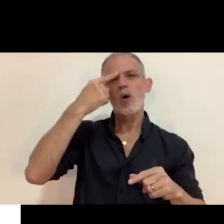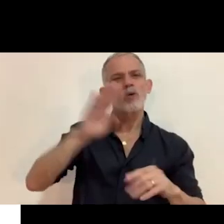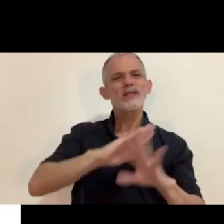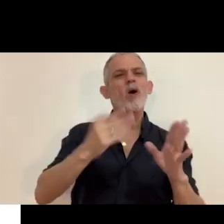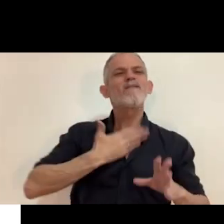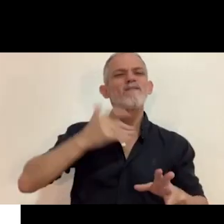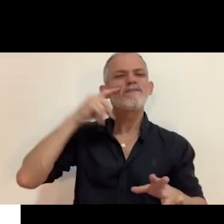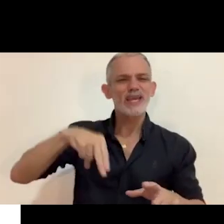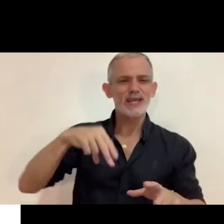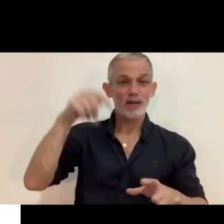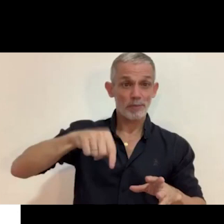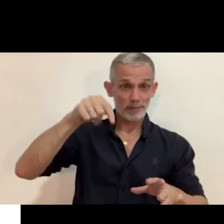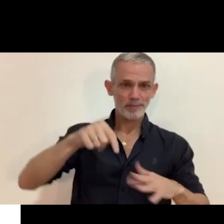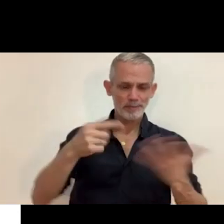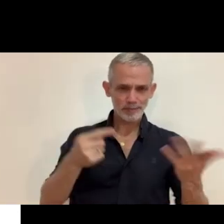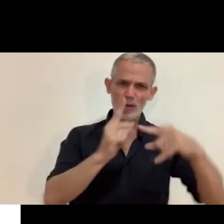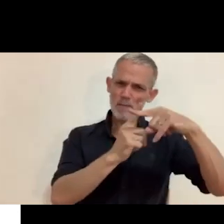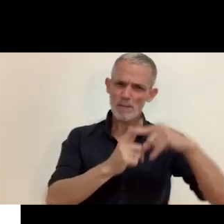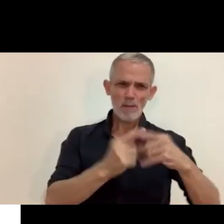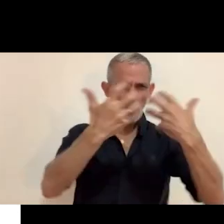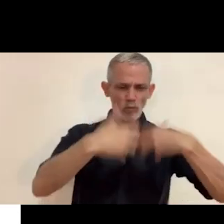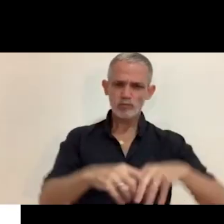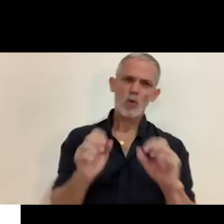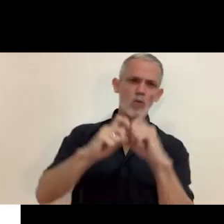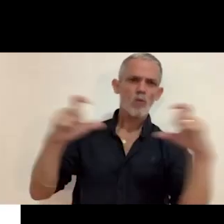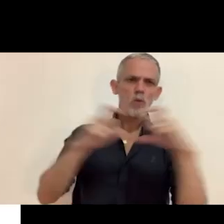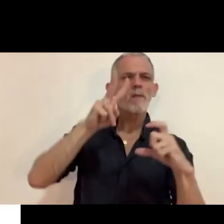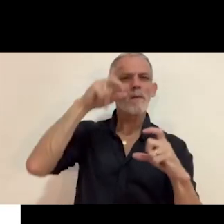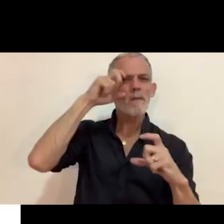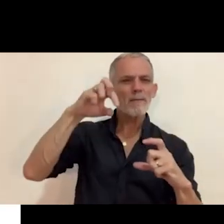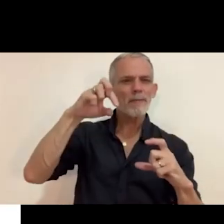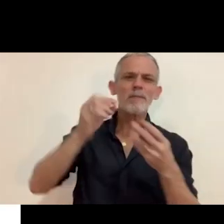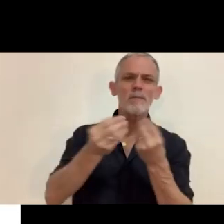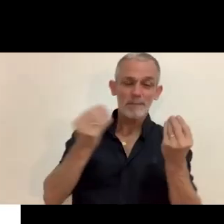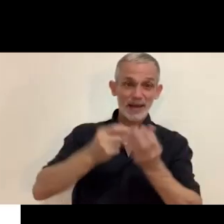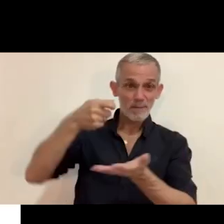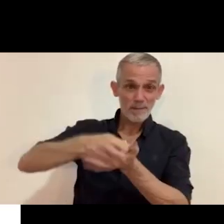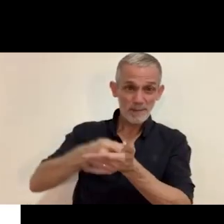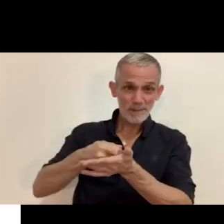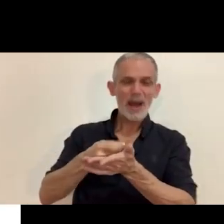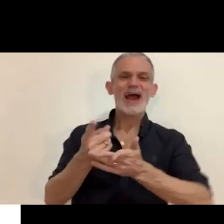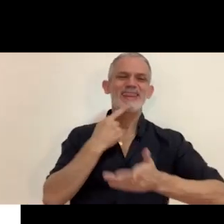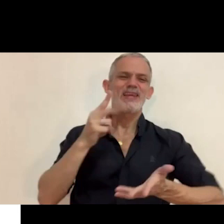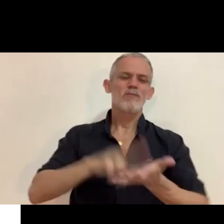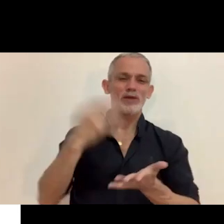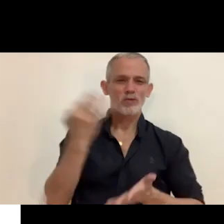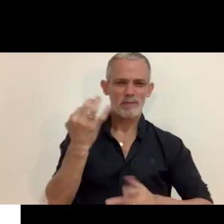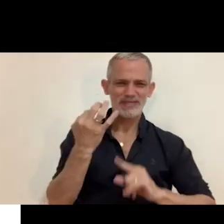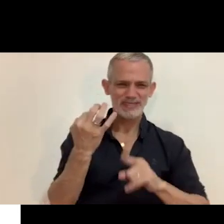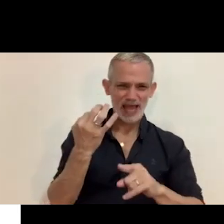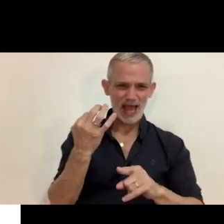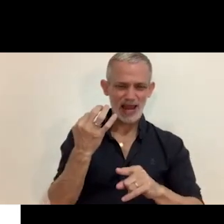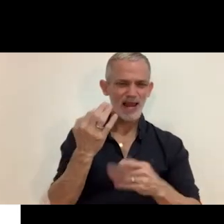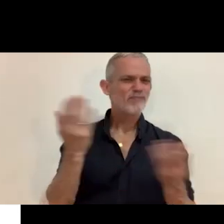registración. Posteriormente, se genera el volante electrónico para ingresar el pago de este impuesto especial con